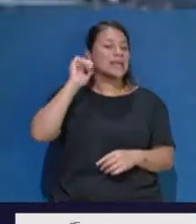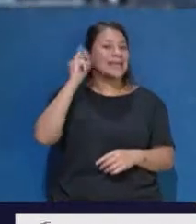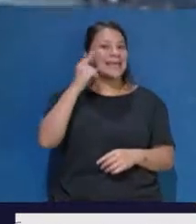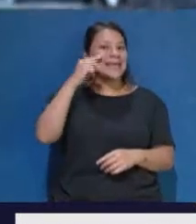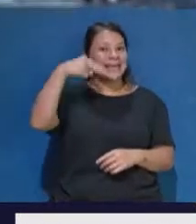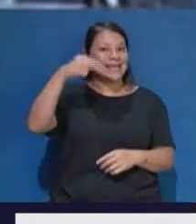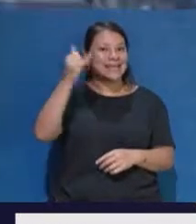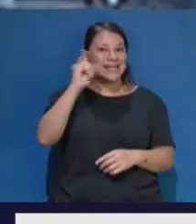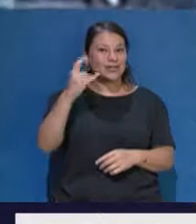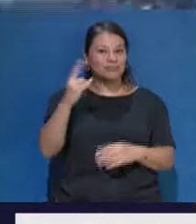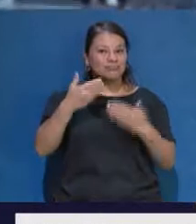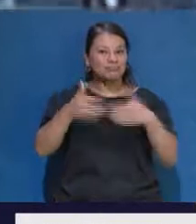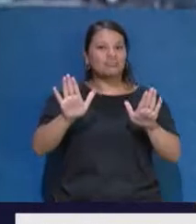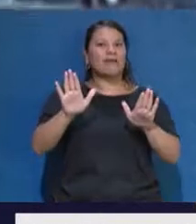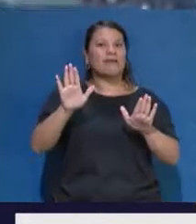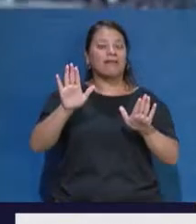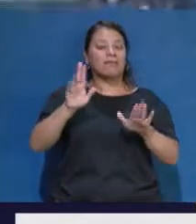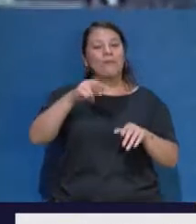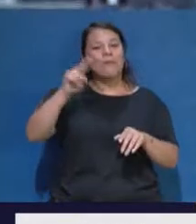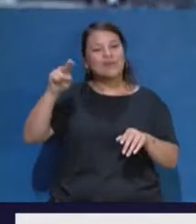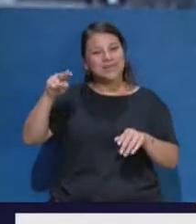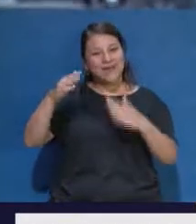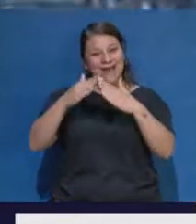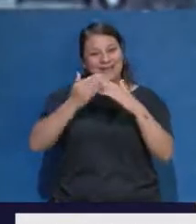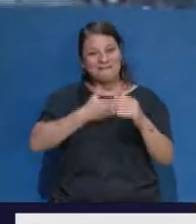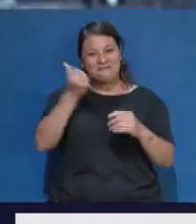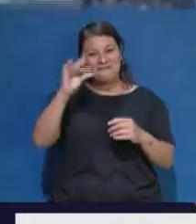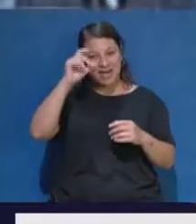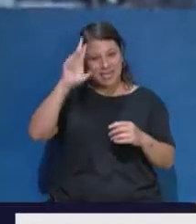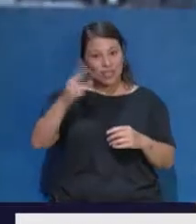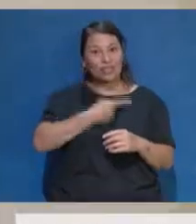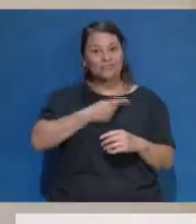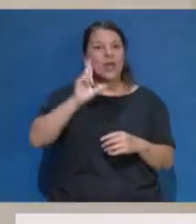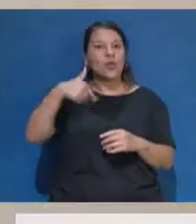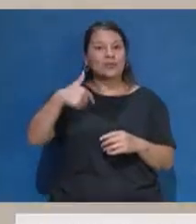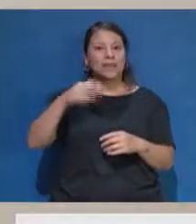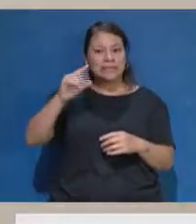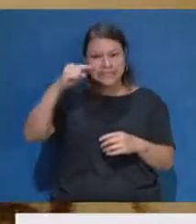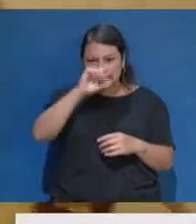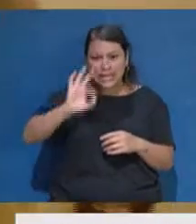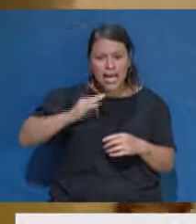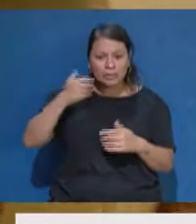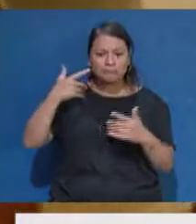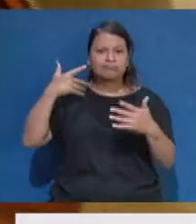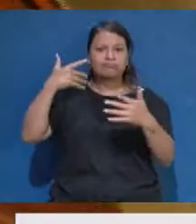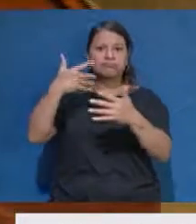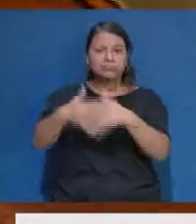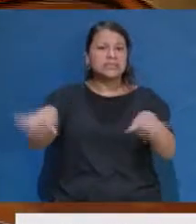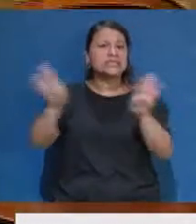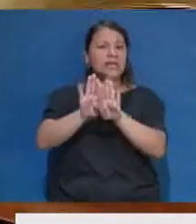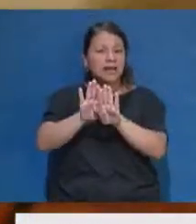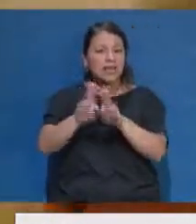y por los turistas. Estamos hablando del Museo Fader en Luján de Cuyo, miren. Pasaron 7 años desde que la casa de Fader